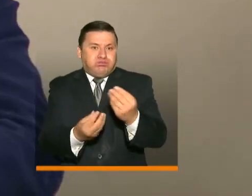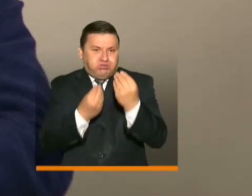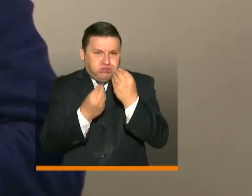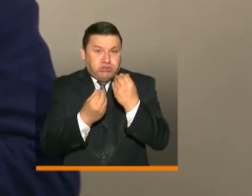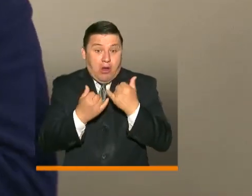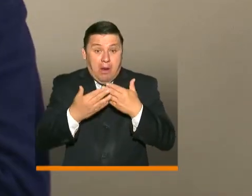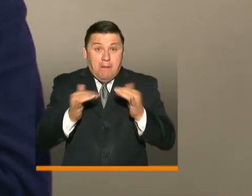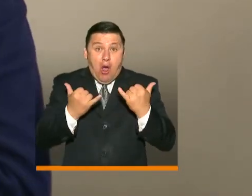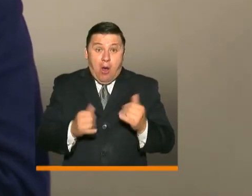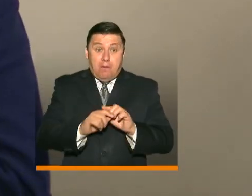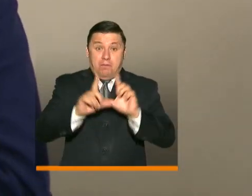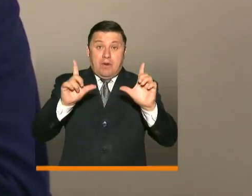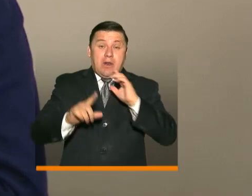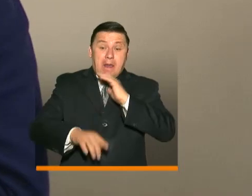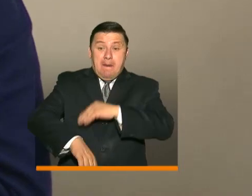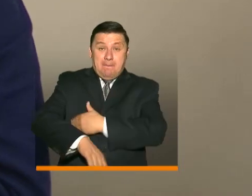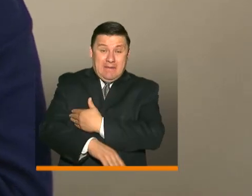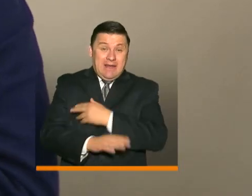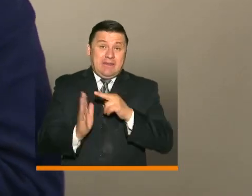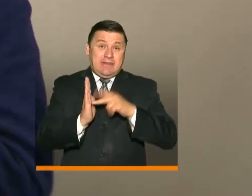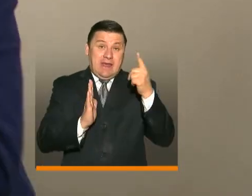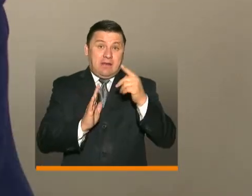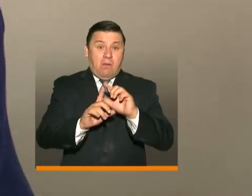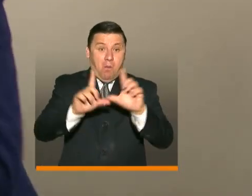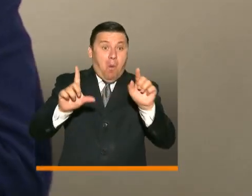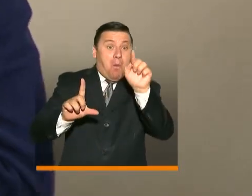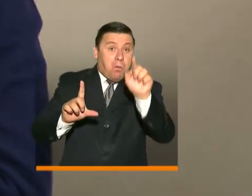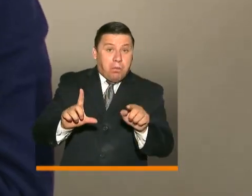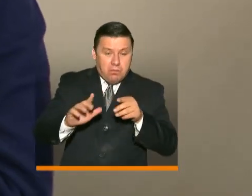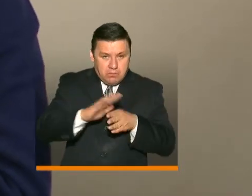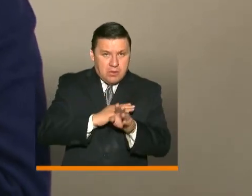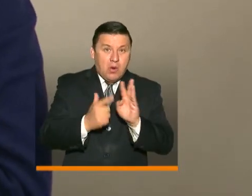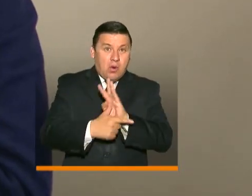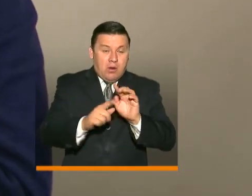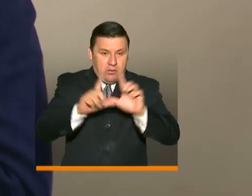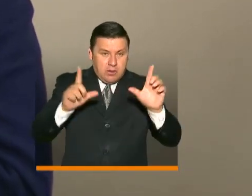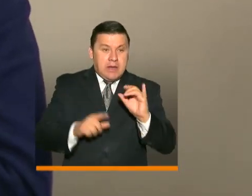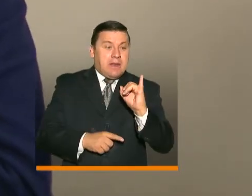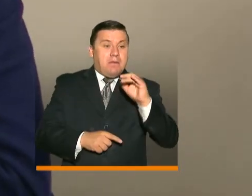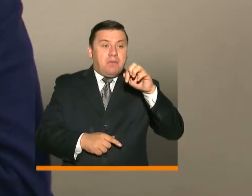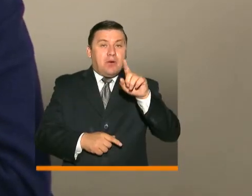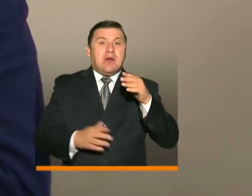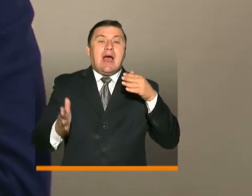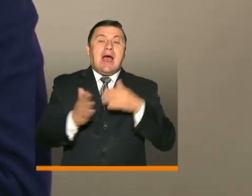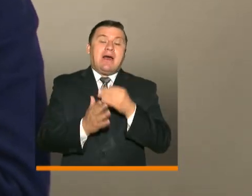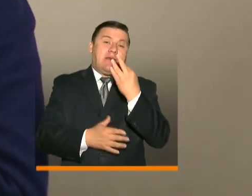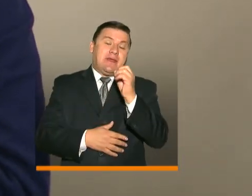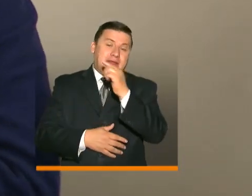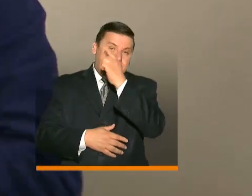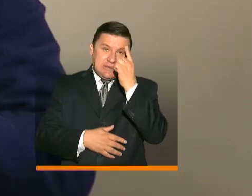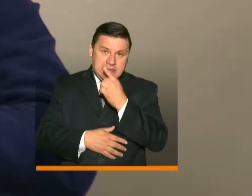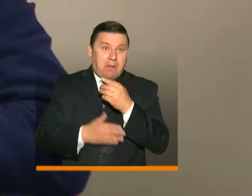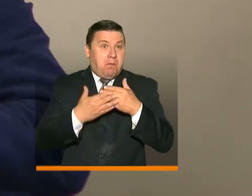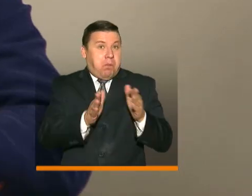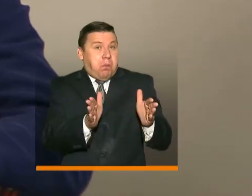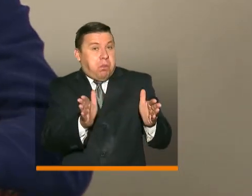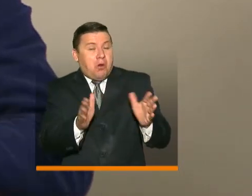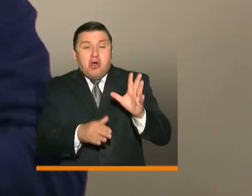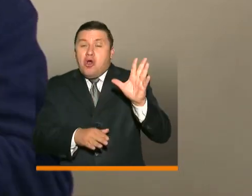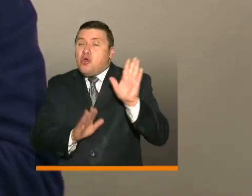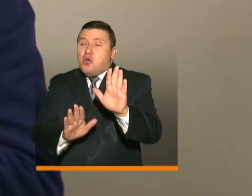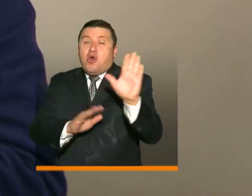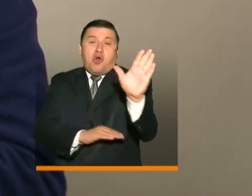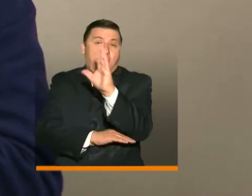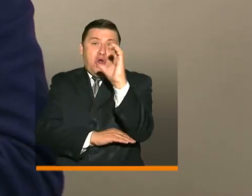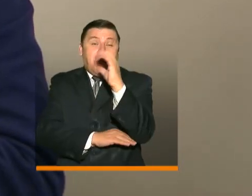está abierta en la plataforma del Ministerio de Tecnologías la aplicación, igual que en Impulsa. Va a estar hasta el 30 de septiembre habilitado y es para todos los